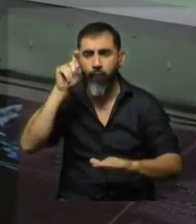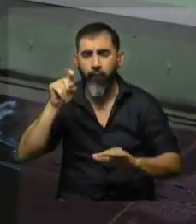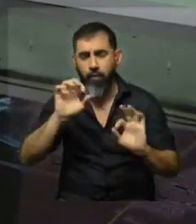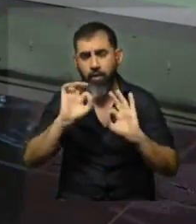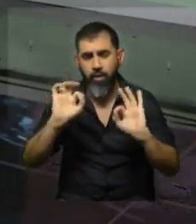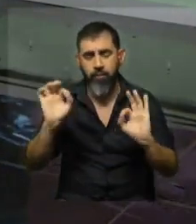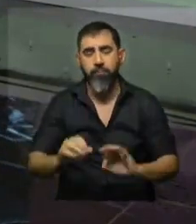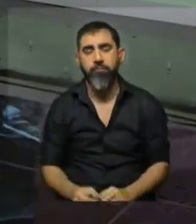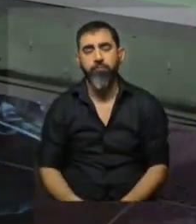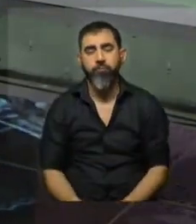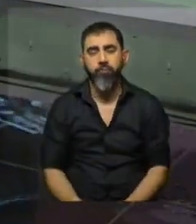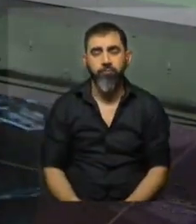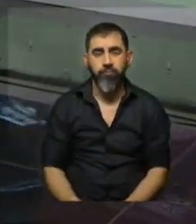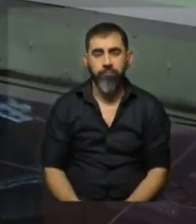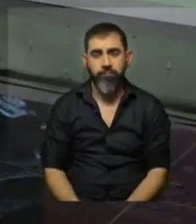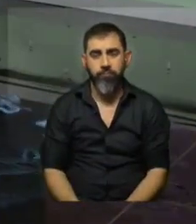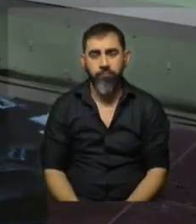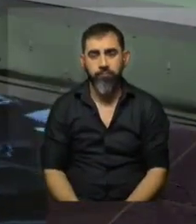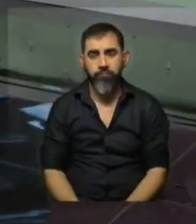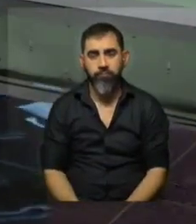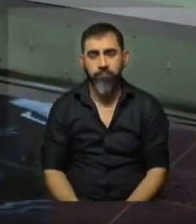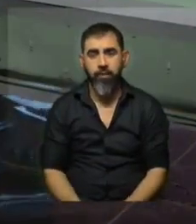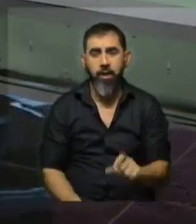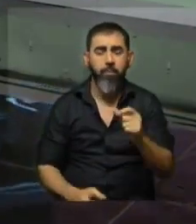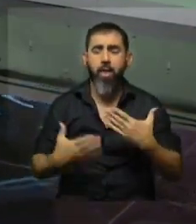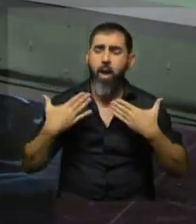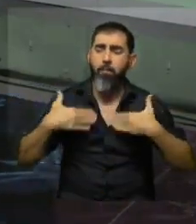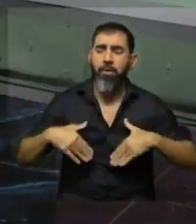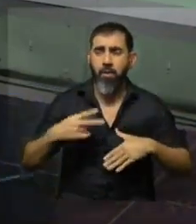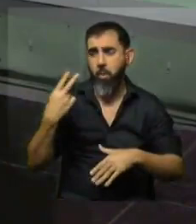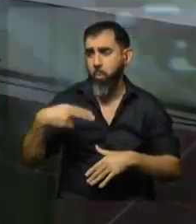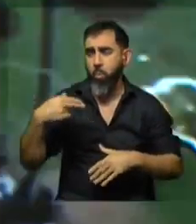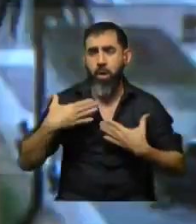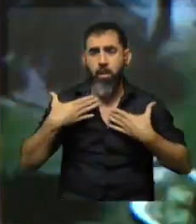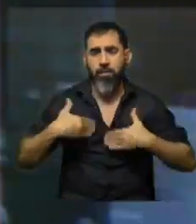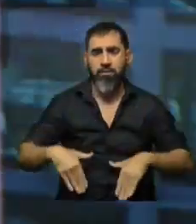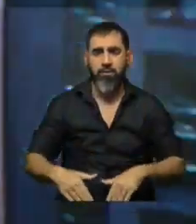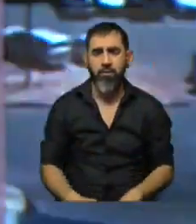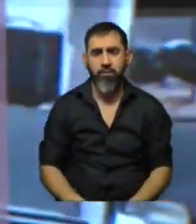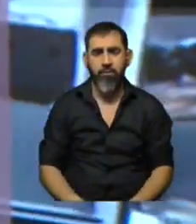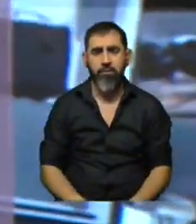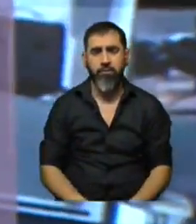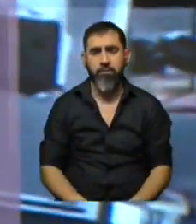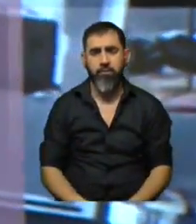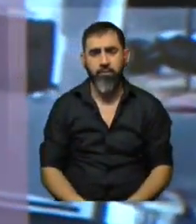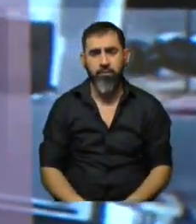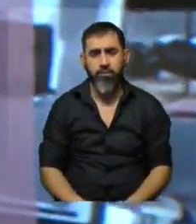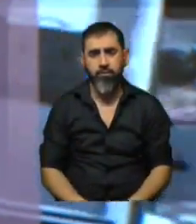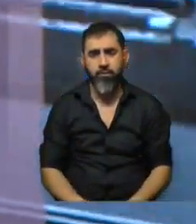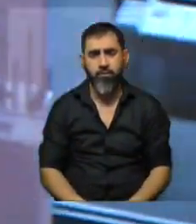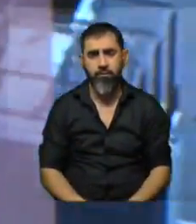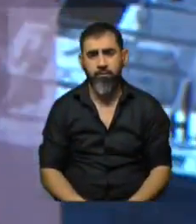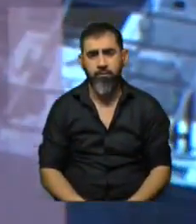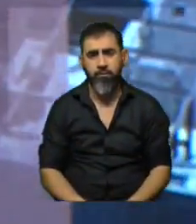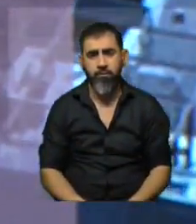¿Vos decís? Sí, y agarra gente, se pone una camiseta que nunca en la vida se pone una camiseta, ¿viste? Y todas esas cosas. Es rara la gente que se